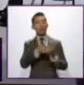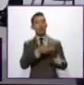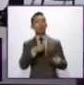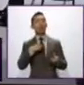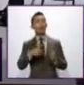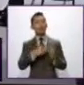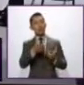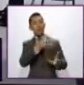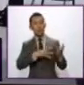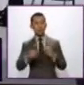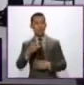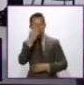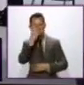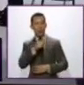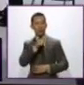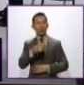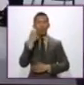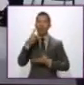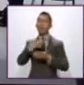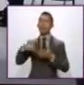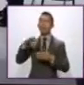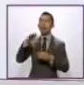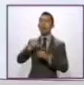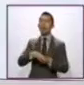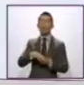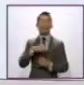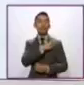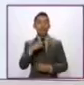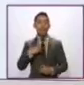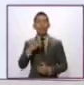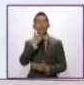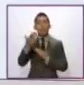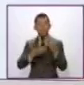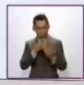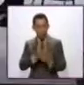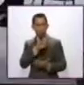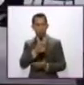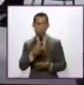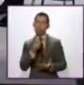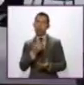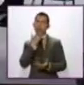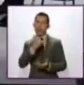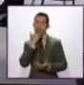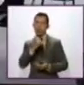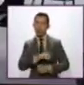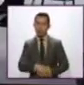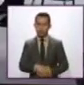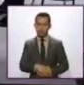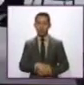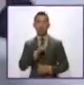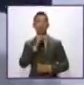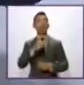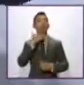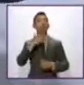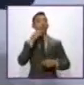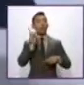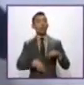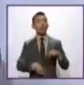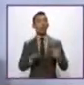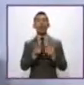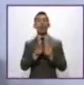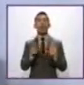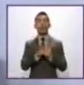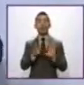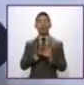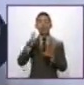vergüenza para el país. Tú no debías estar pidiendo el voto, debías estar pidiendo disculpas. Miren, para poder combatir la corrupción, esto no es de arriba para